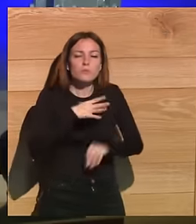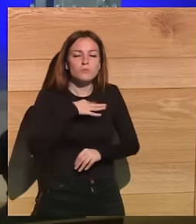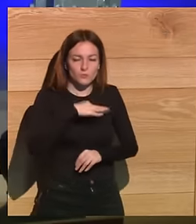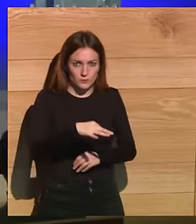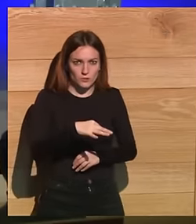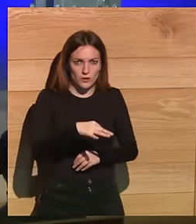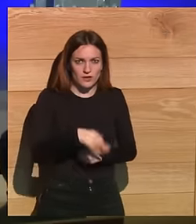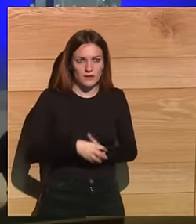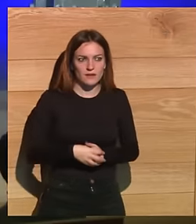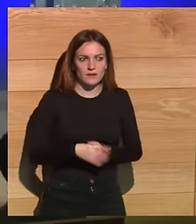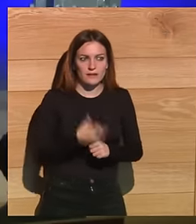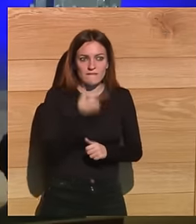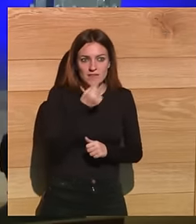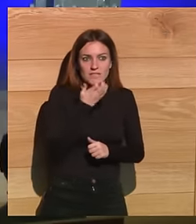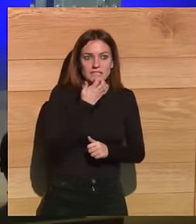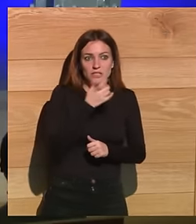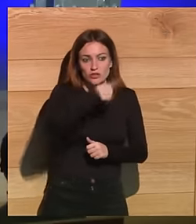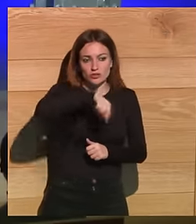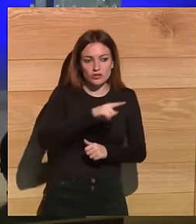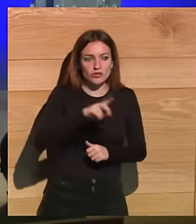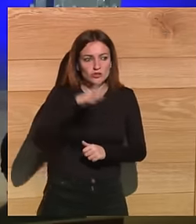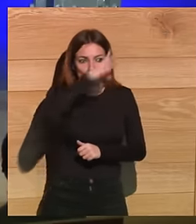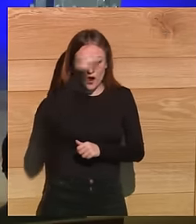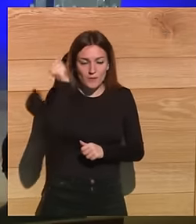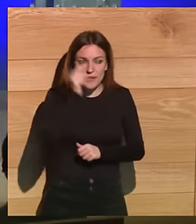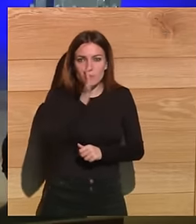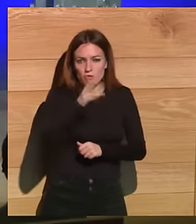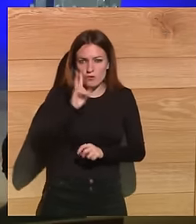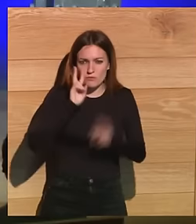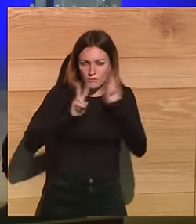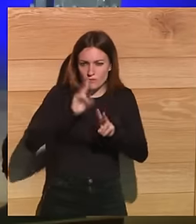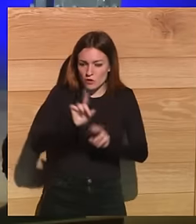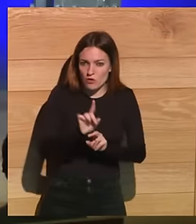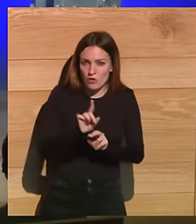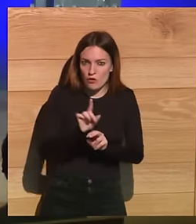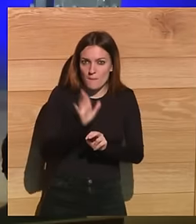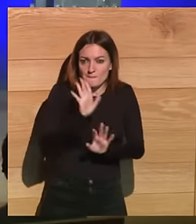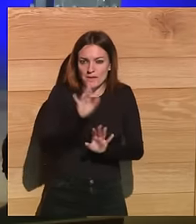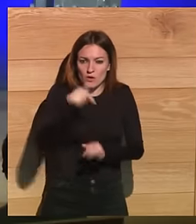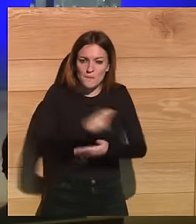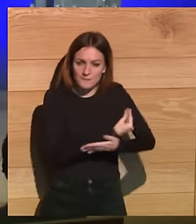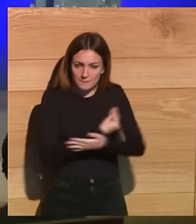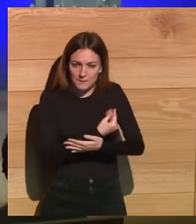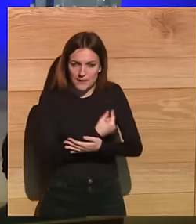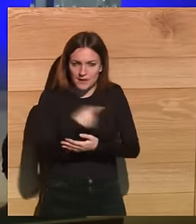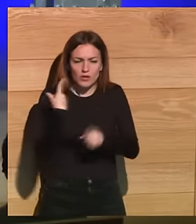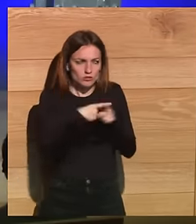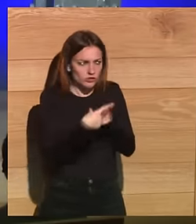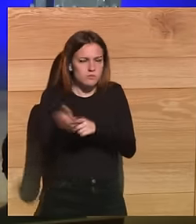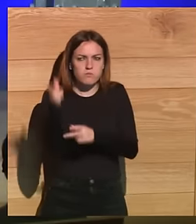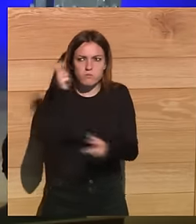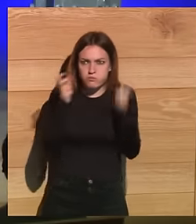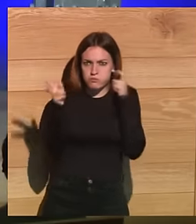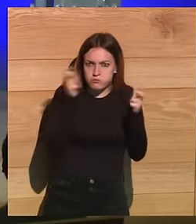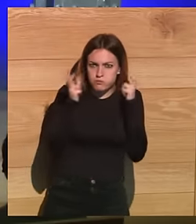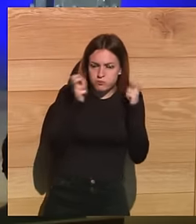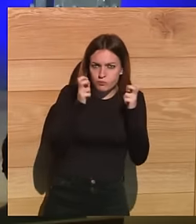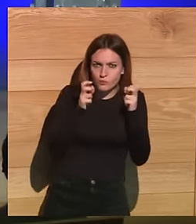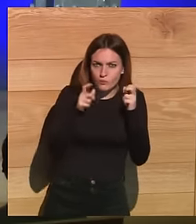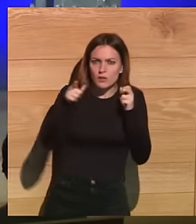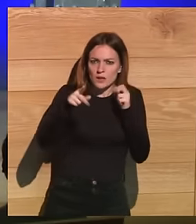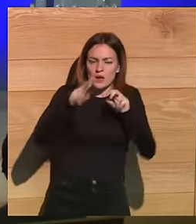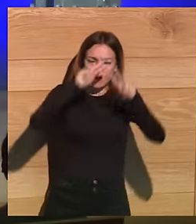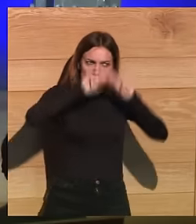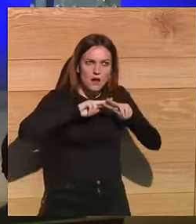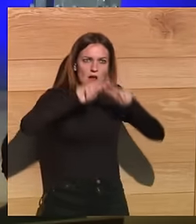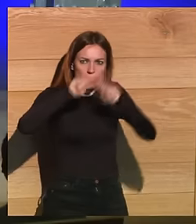que hacen. Es fácil olvidarnos porque no lo vemos. Pero ellos ya están analizando lo que están oyendo y empiezan